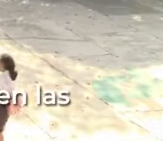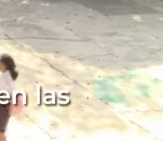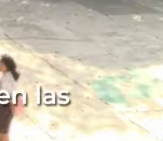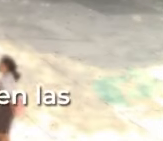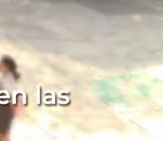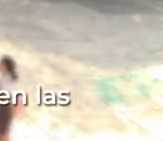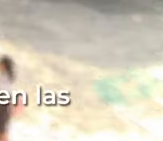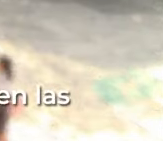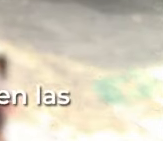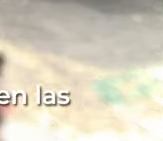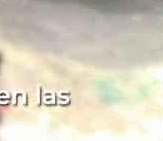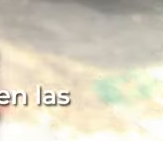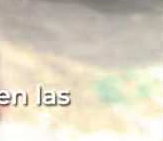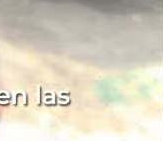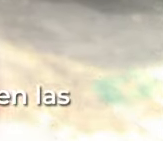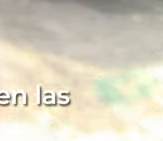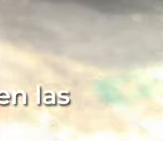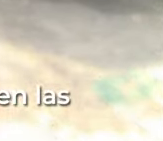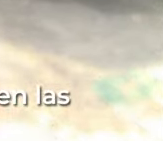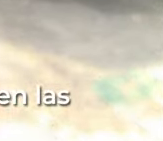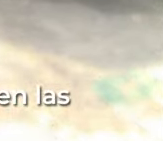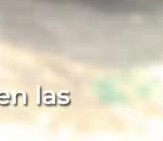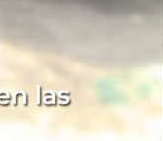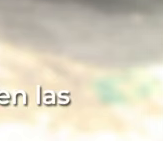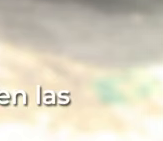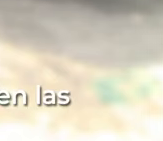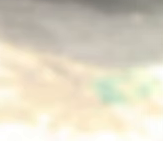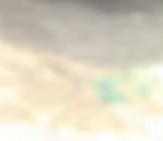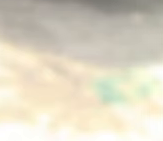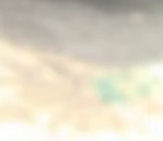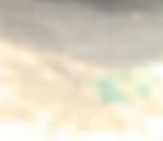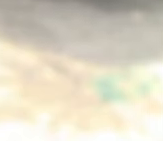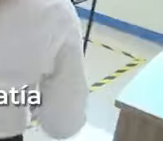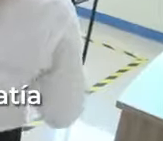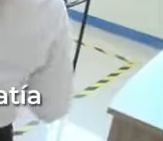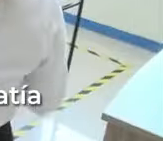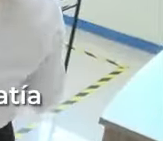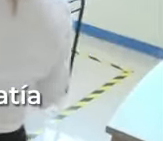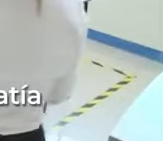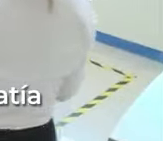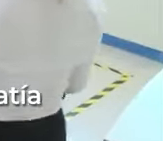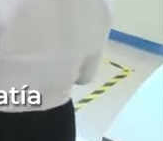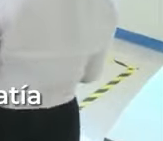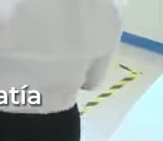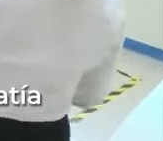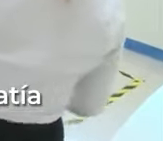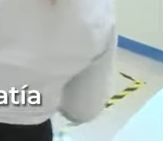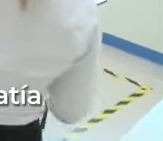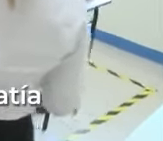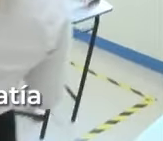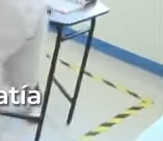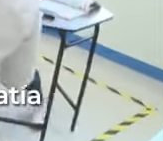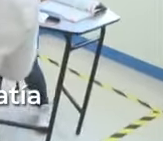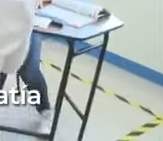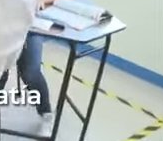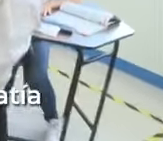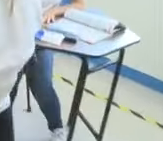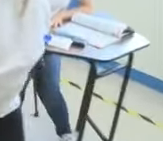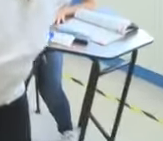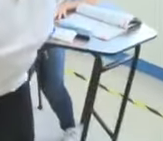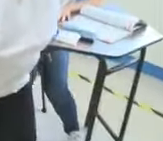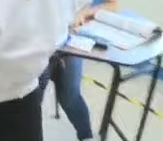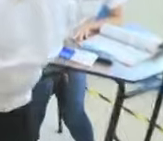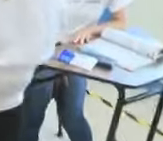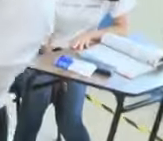Estamos para ti. Contáctanos en las siguientes líneas. Con responsabilidad y empatía volveremos a